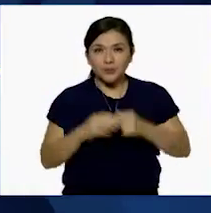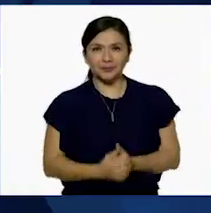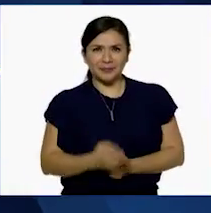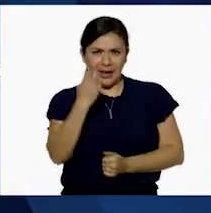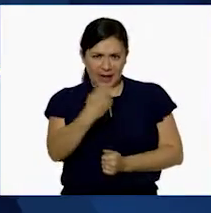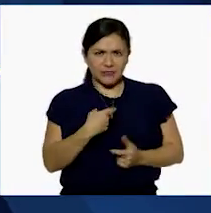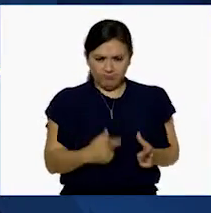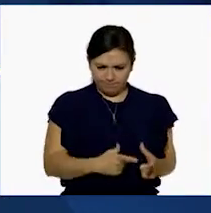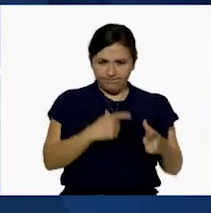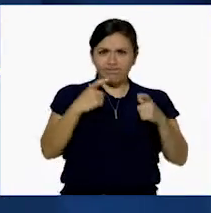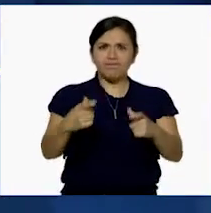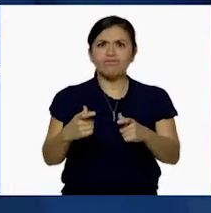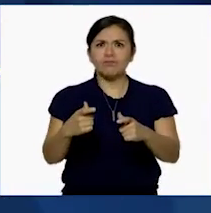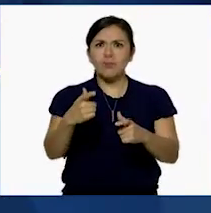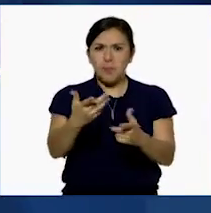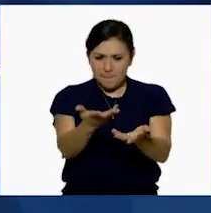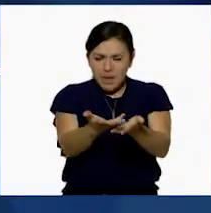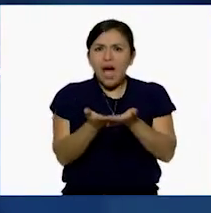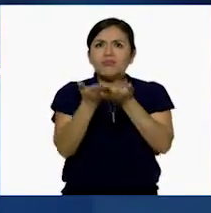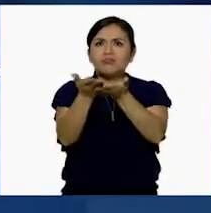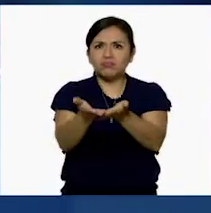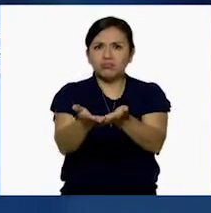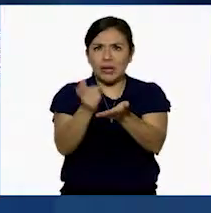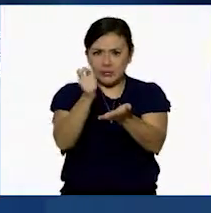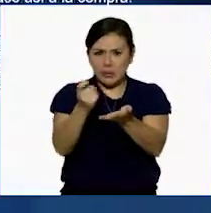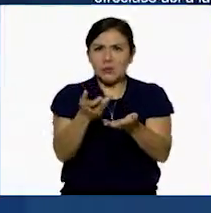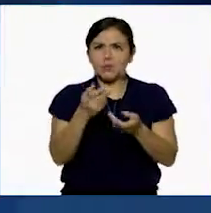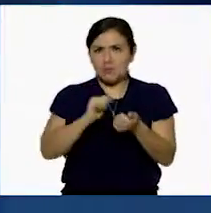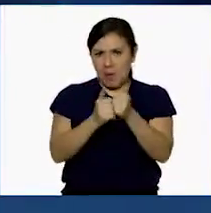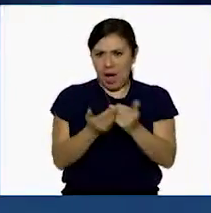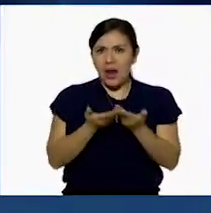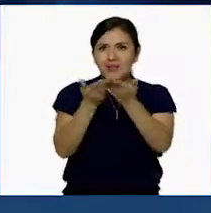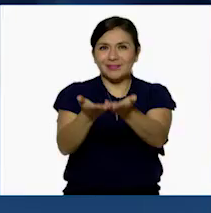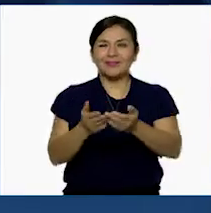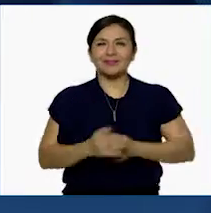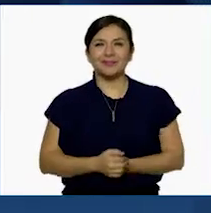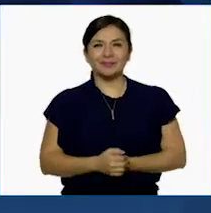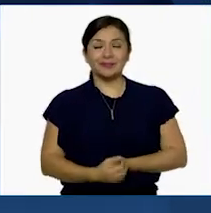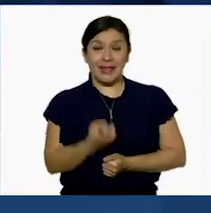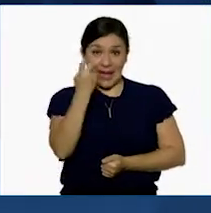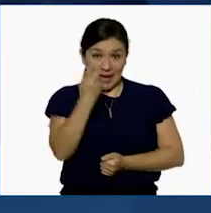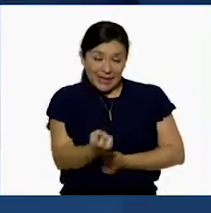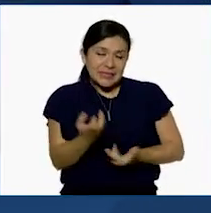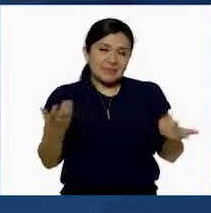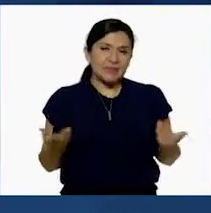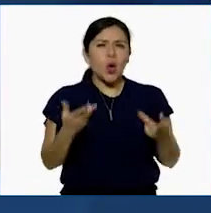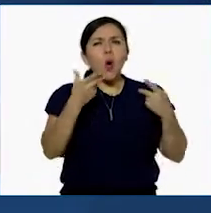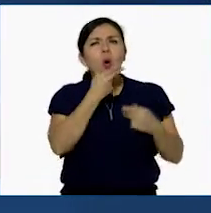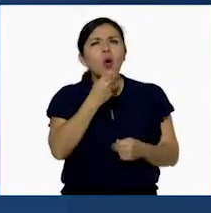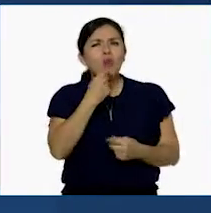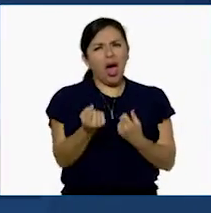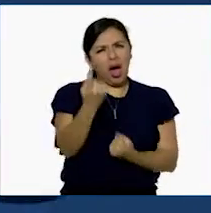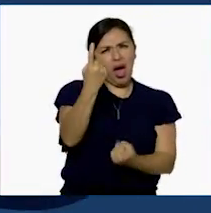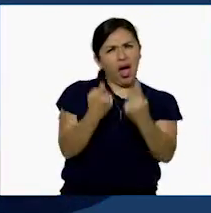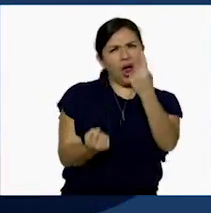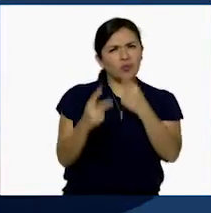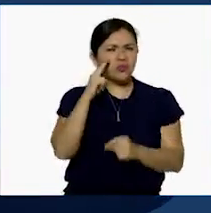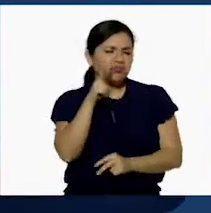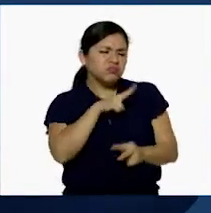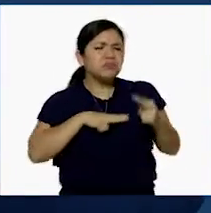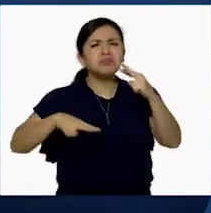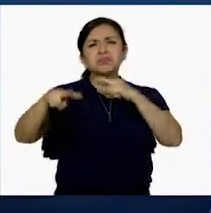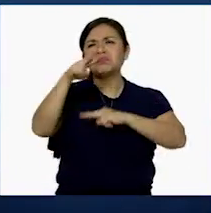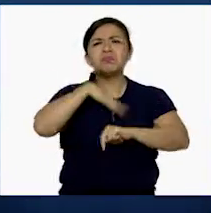darte. Cógelo con tu mano. Estuvo en la mía. Entretanto, ciertos hombres de mirada resuelta pasaban de